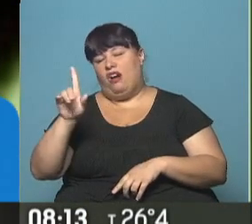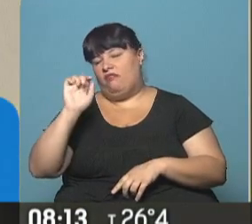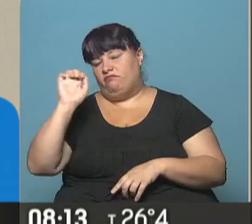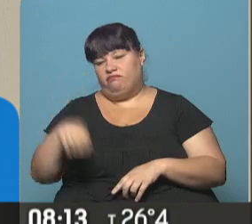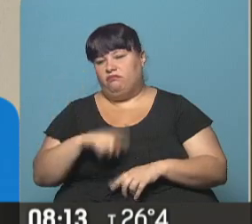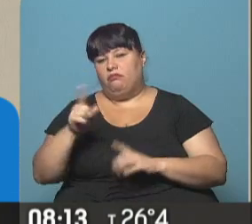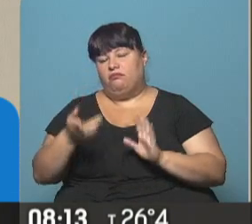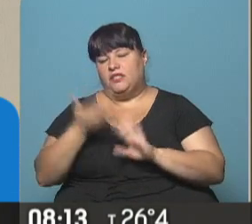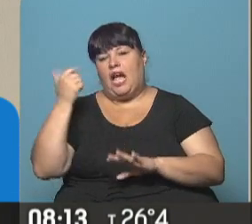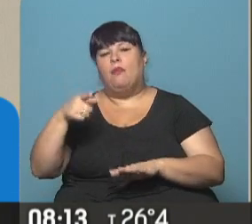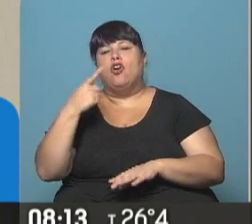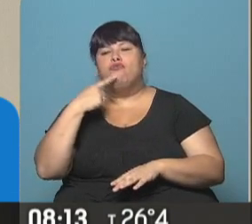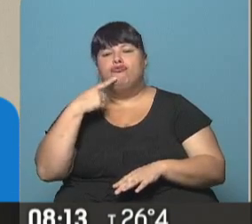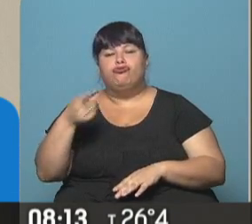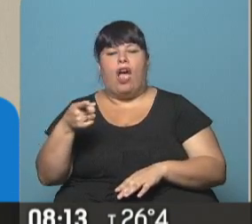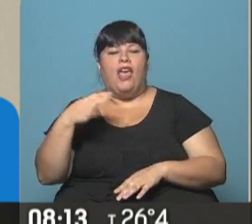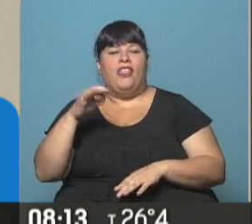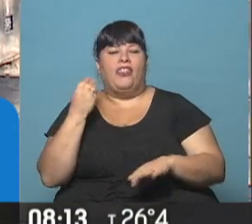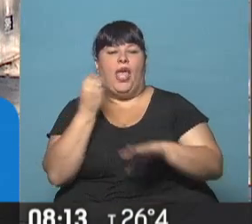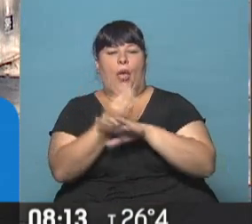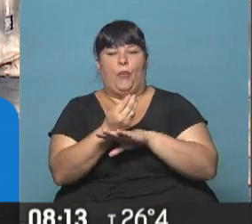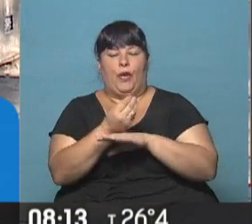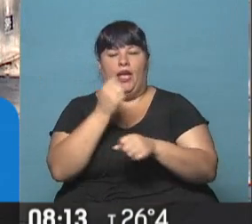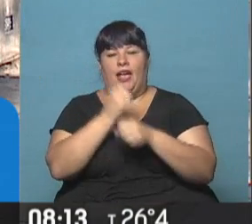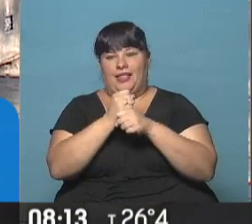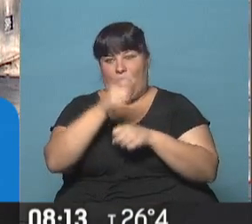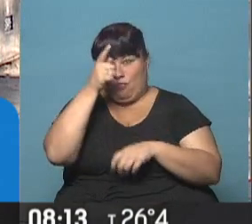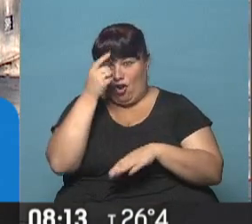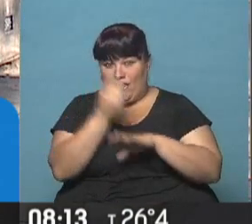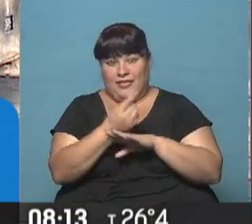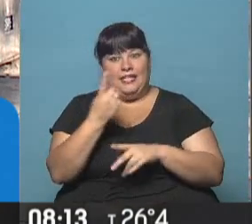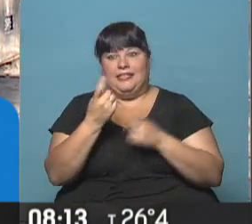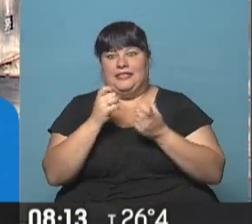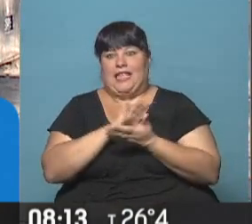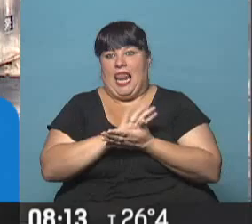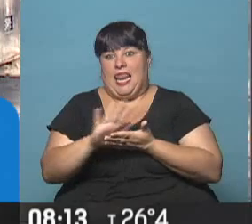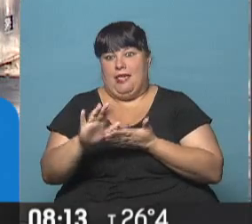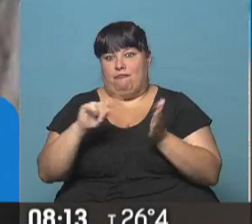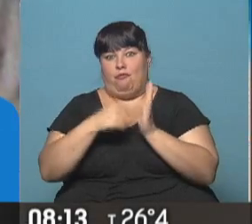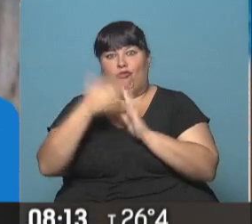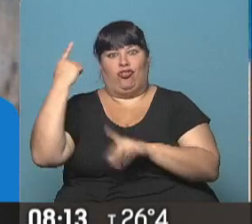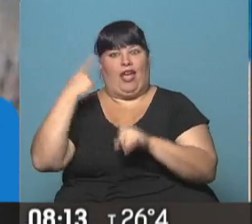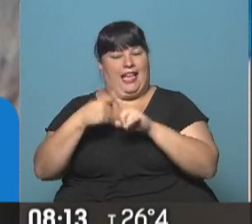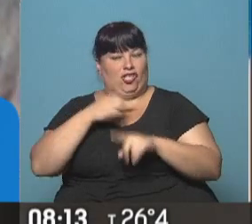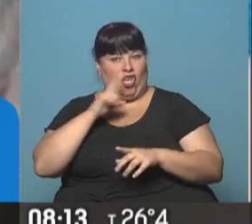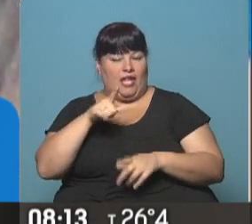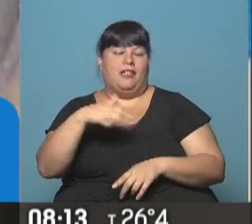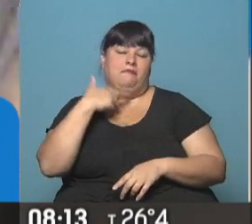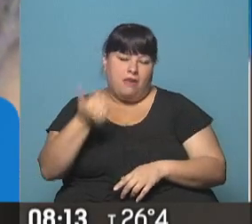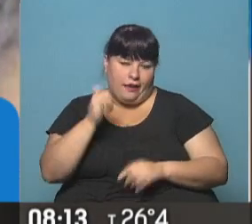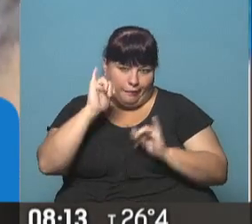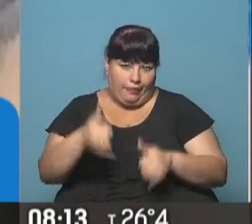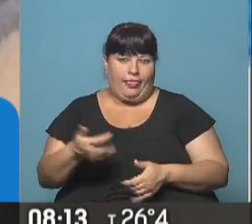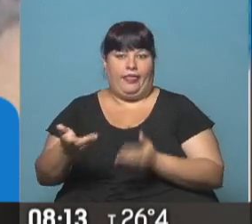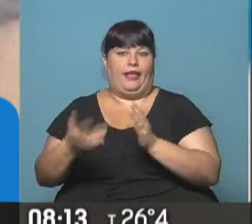el chico este tenía que entrar a la policía y necesitaba no tener antecedentes. Y mi hija hizo